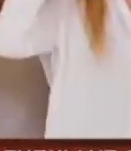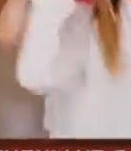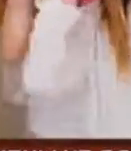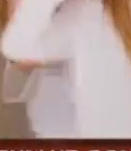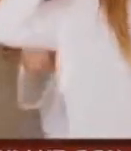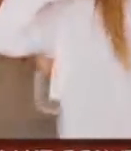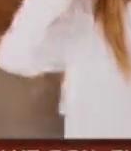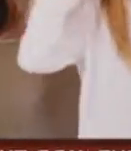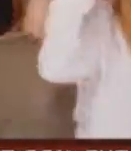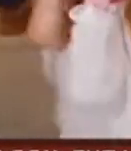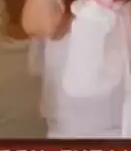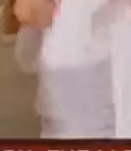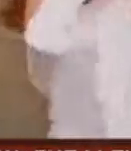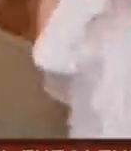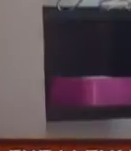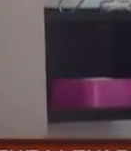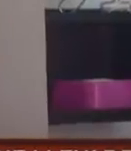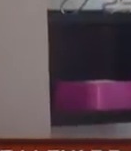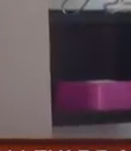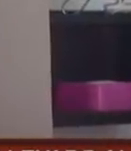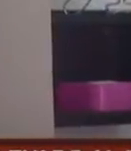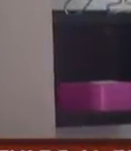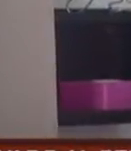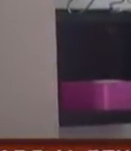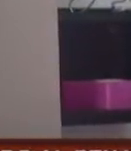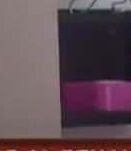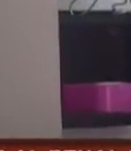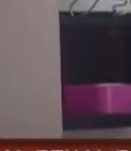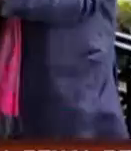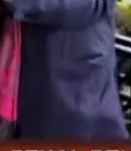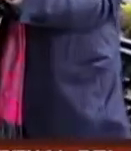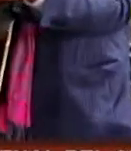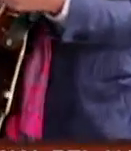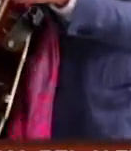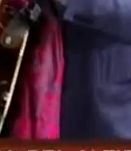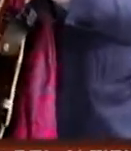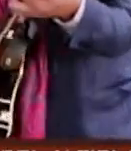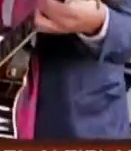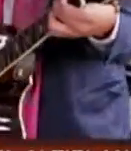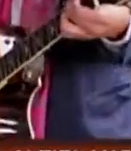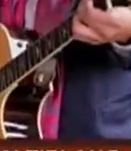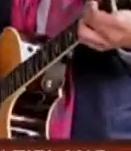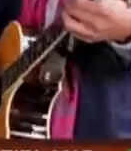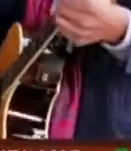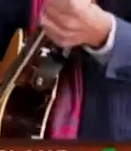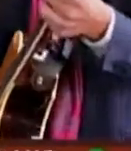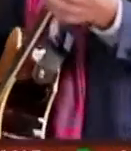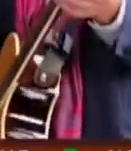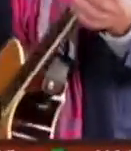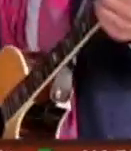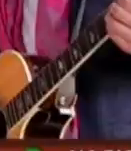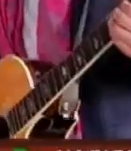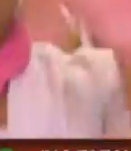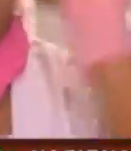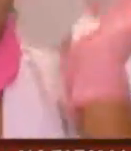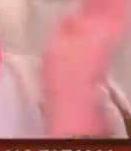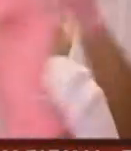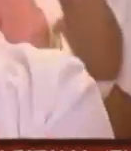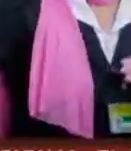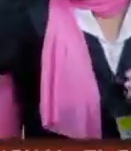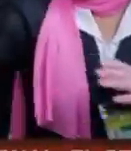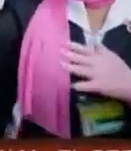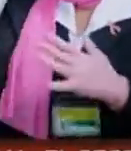Y mírate al espejo al despertar. Hoy es otro día, es otra